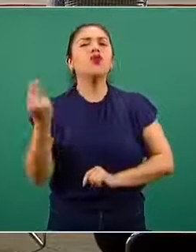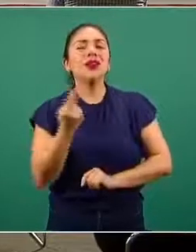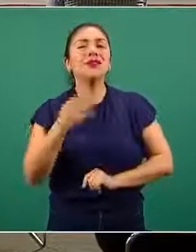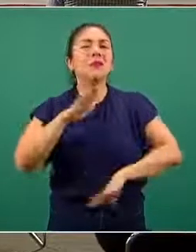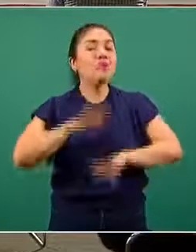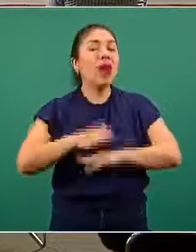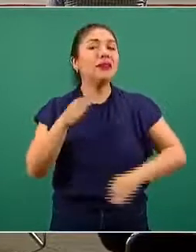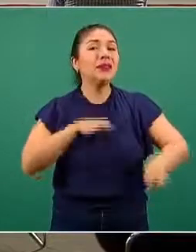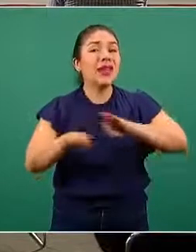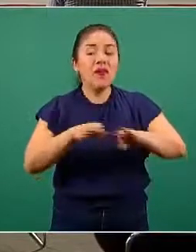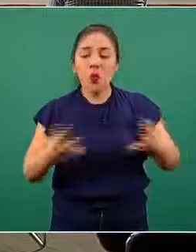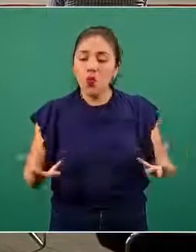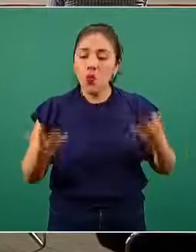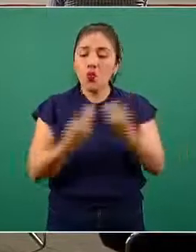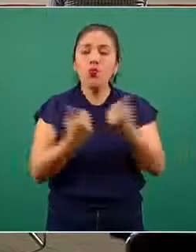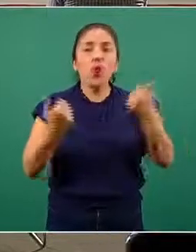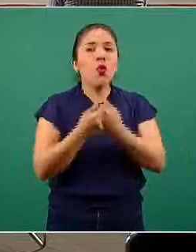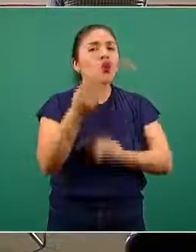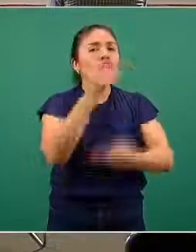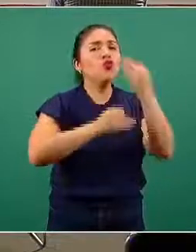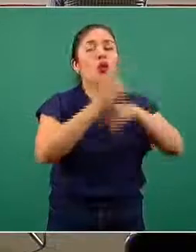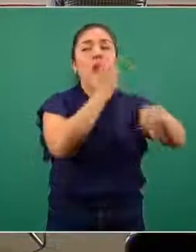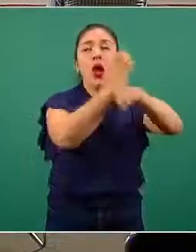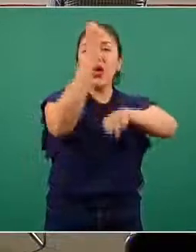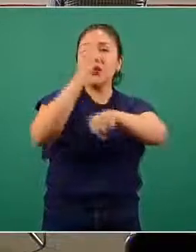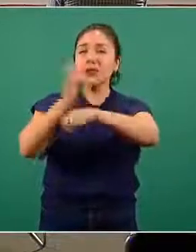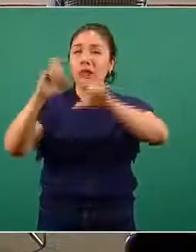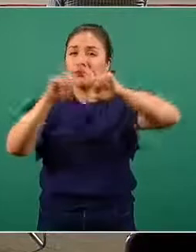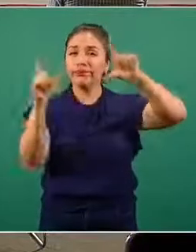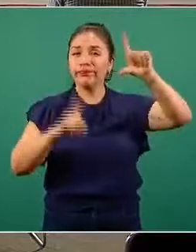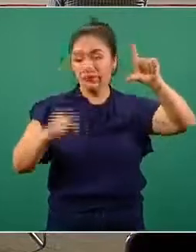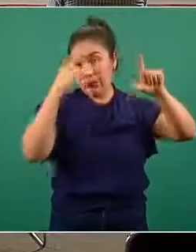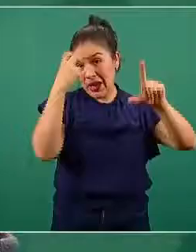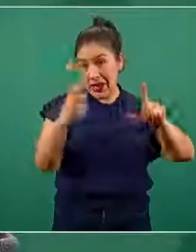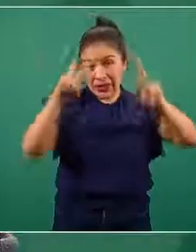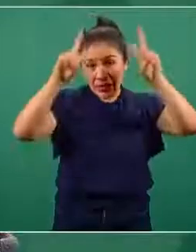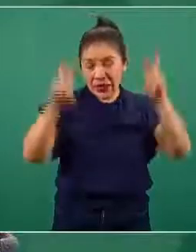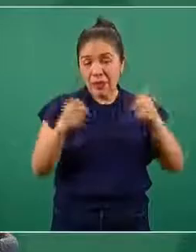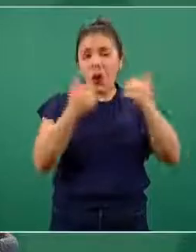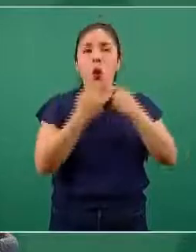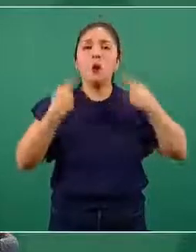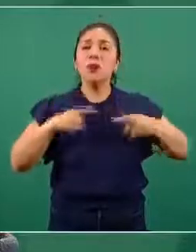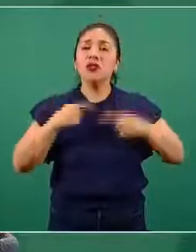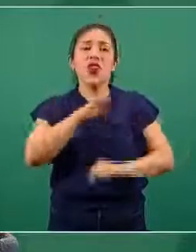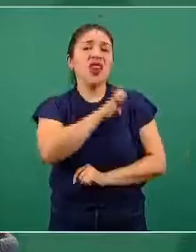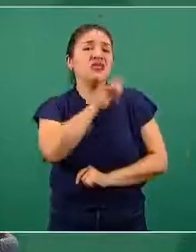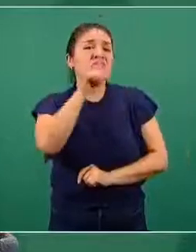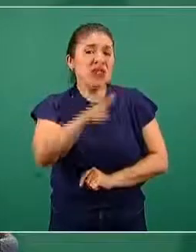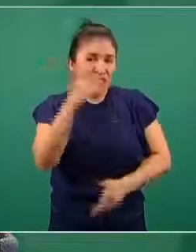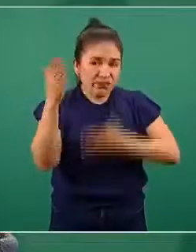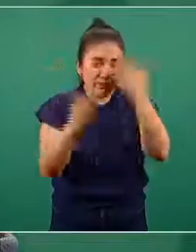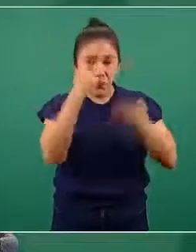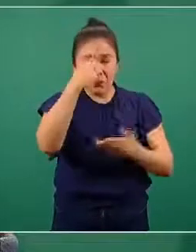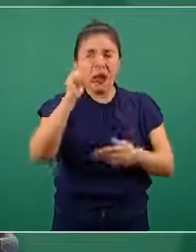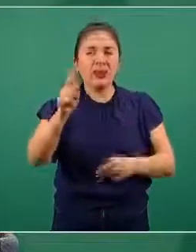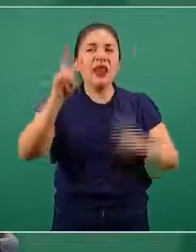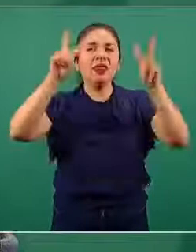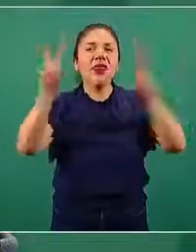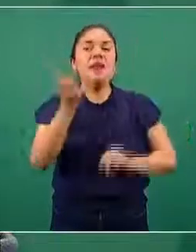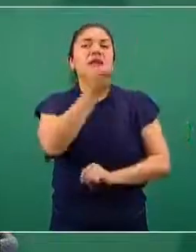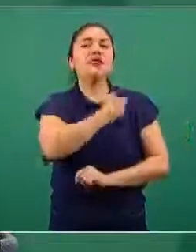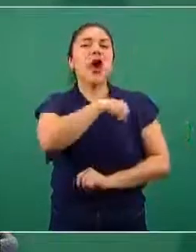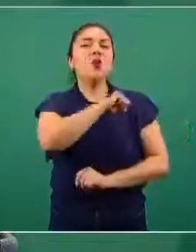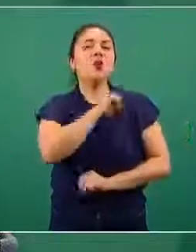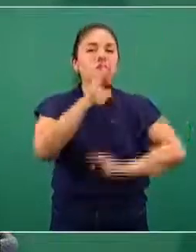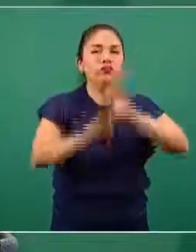el trabajo conjunto por parte de todas las entidades en el tema, con los especialistas en todo lo que es la salud materna,